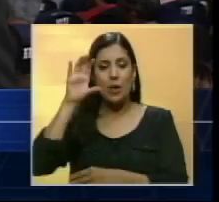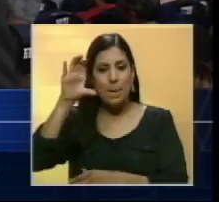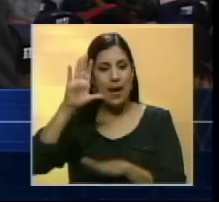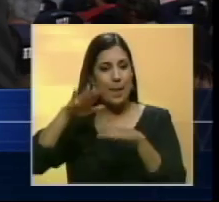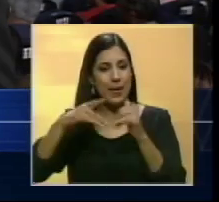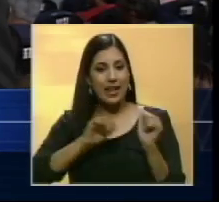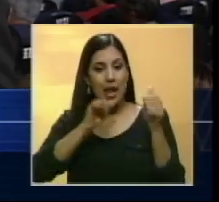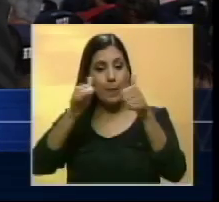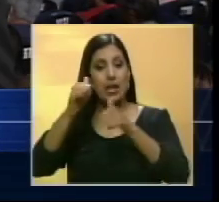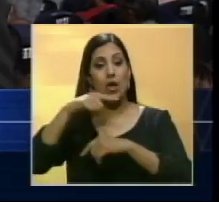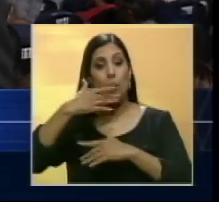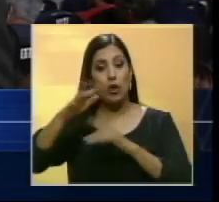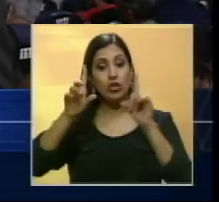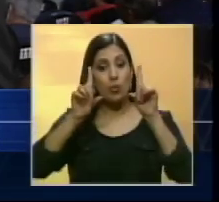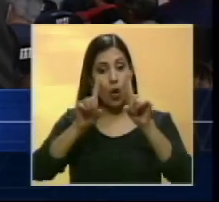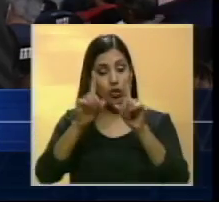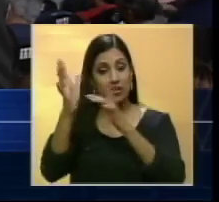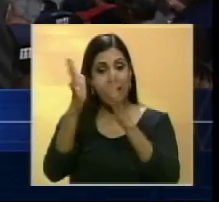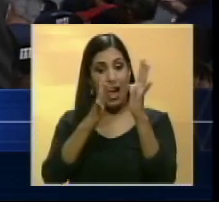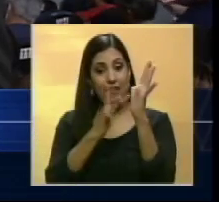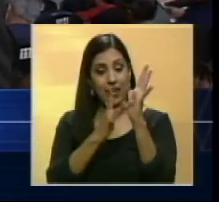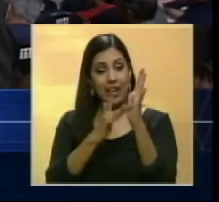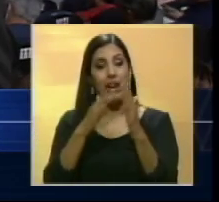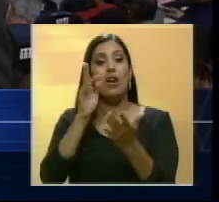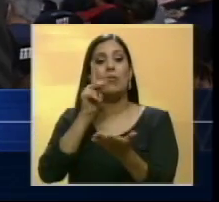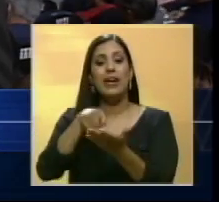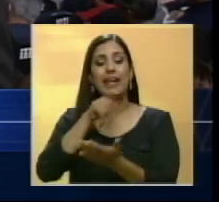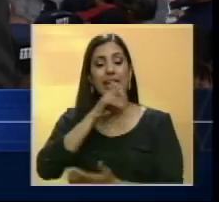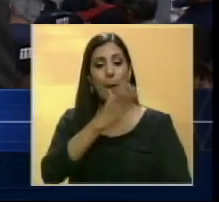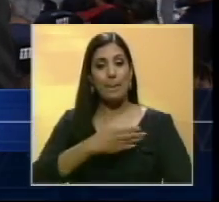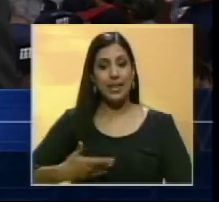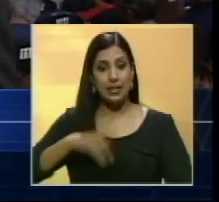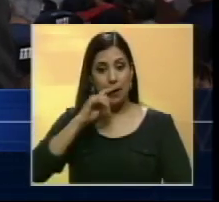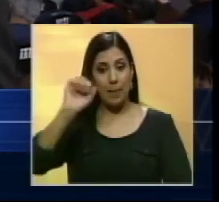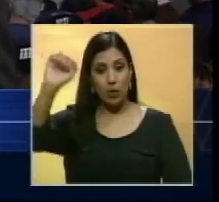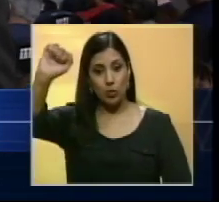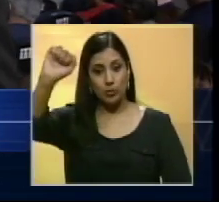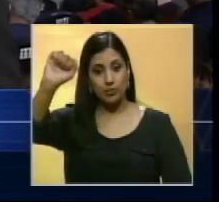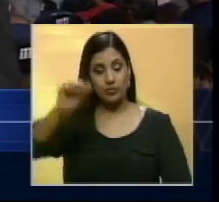que arrancará el próximo 11 de abril con la presencia del presidente